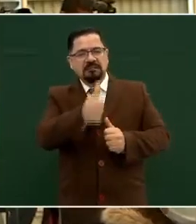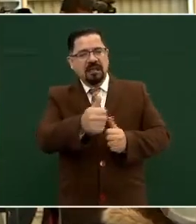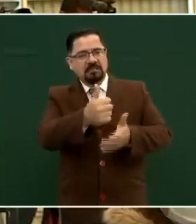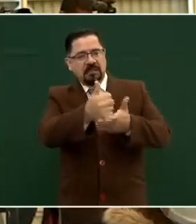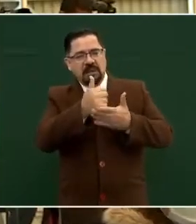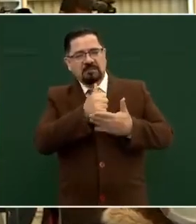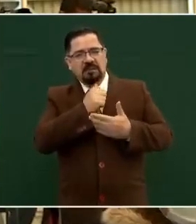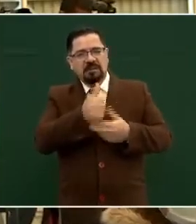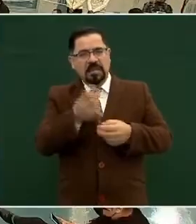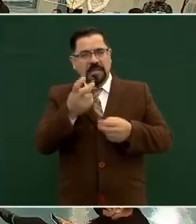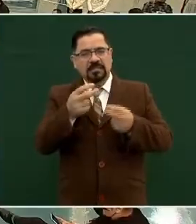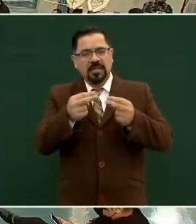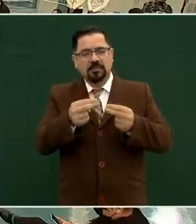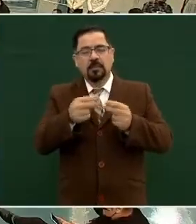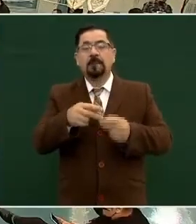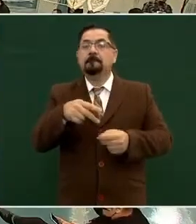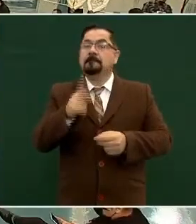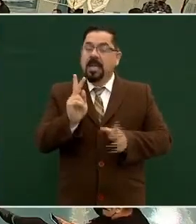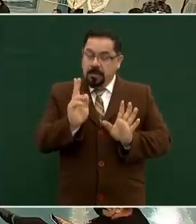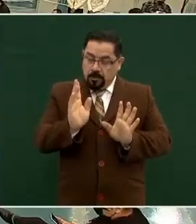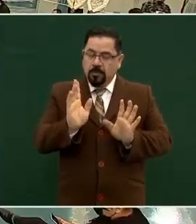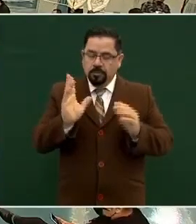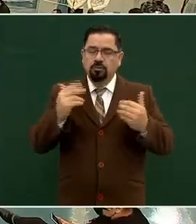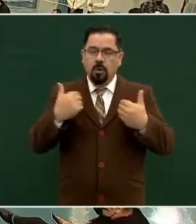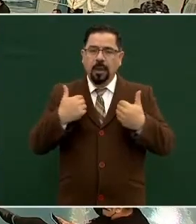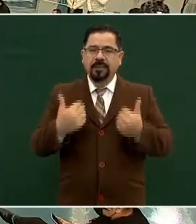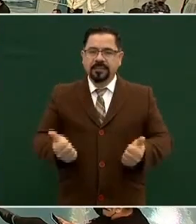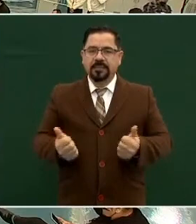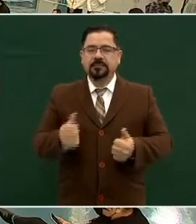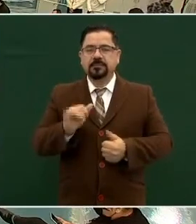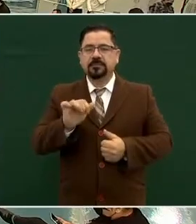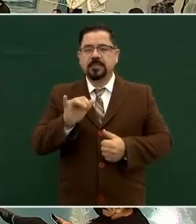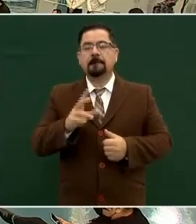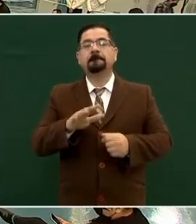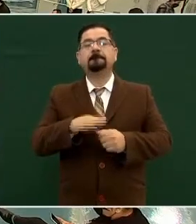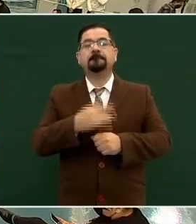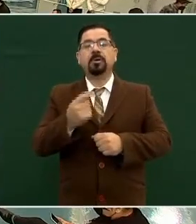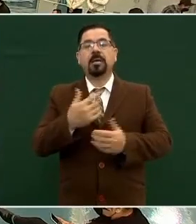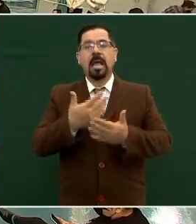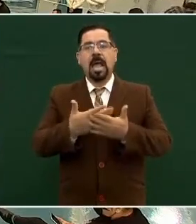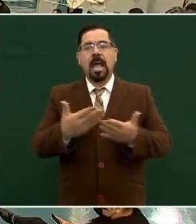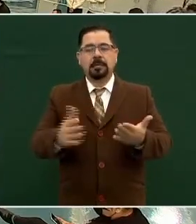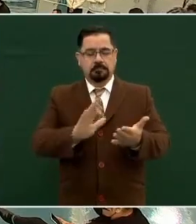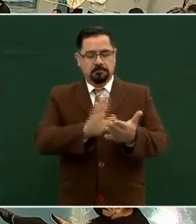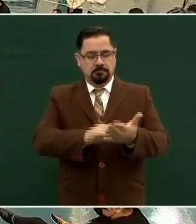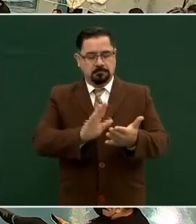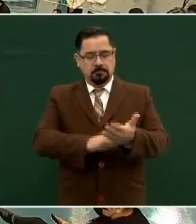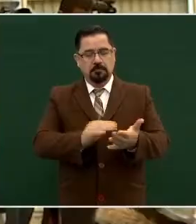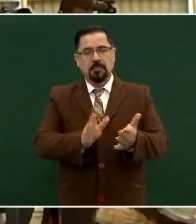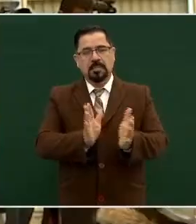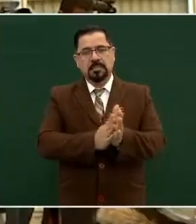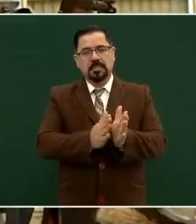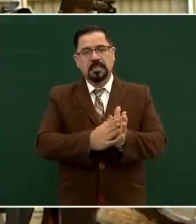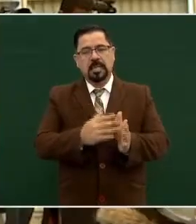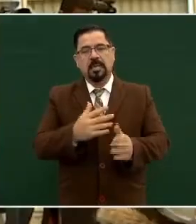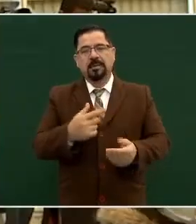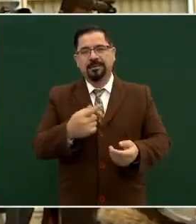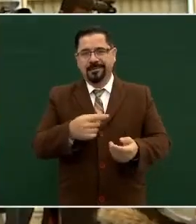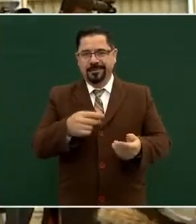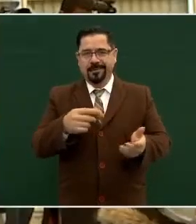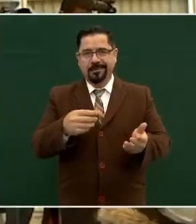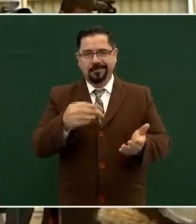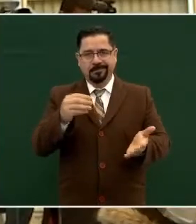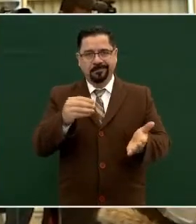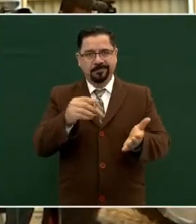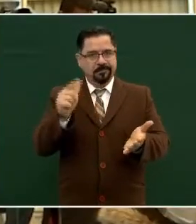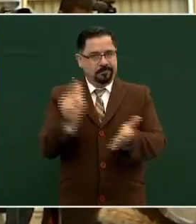asunto, pero bueno, entendemos, porque apareció ya un 5º laudo que le ordena a él y al sindicato